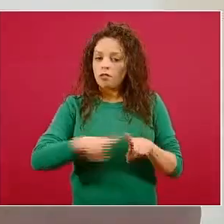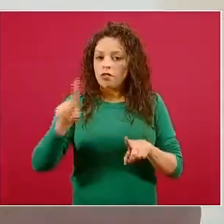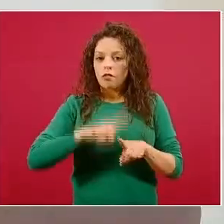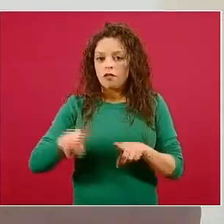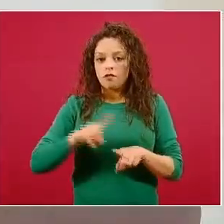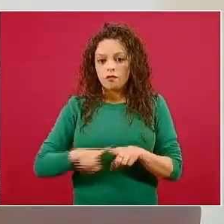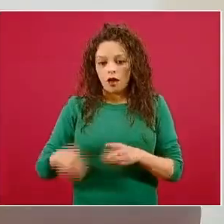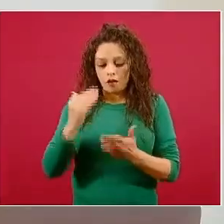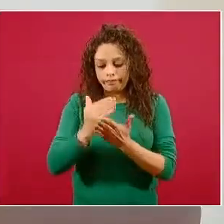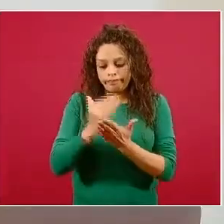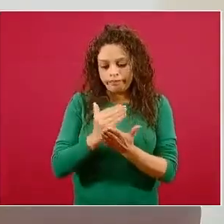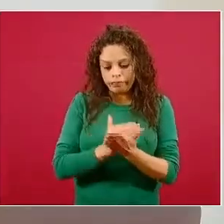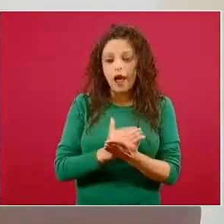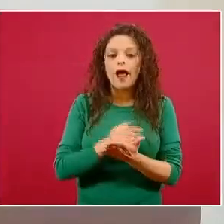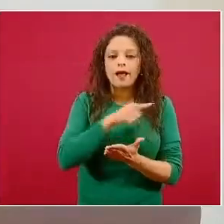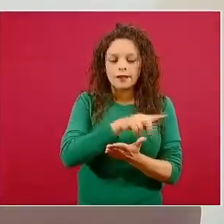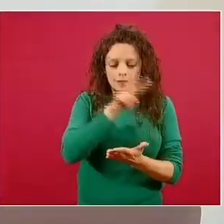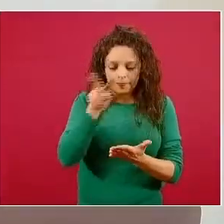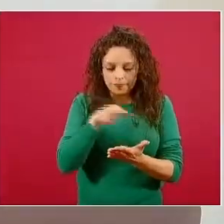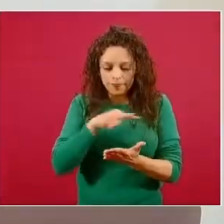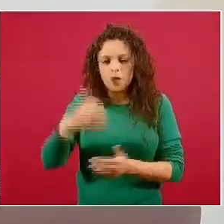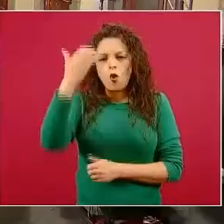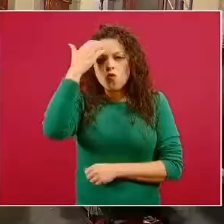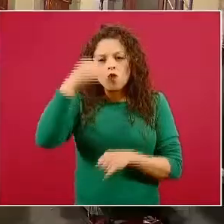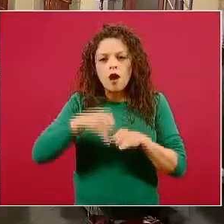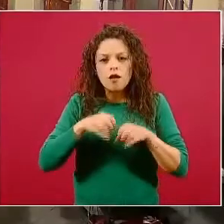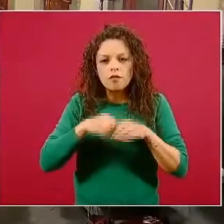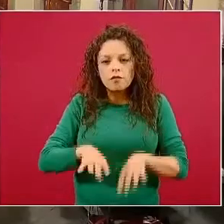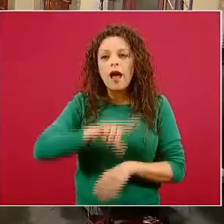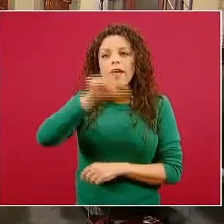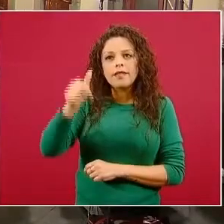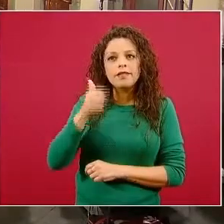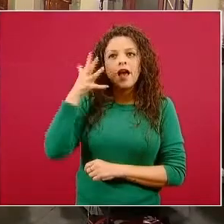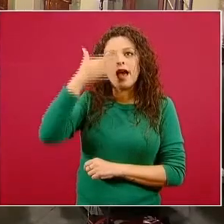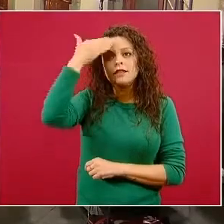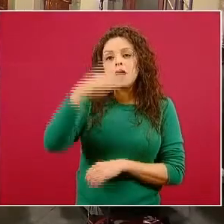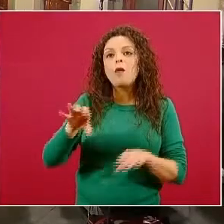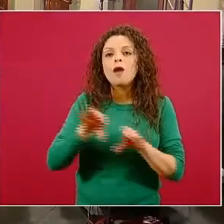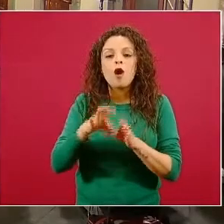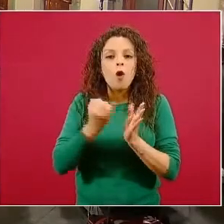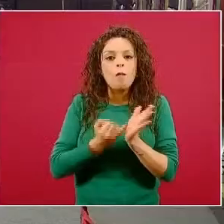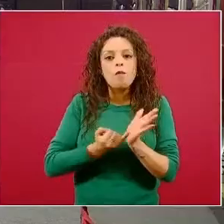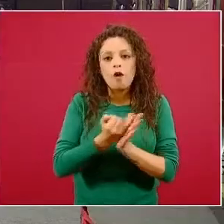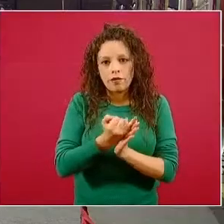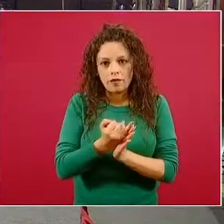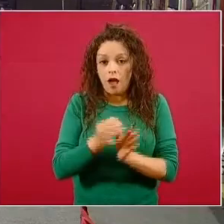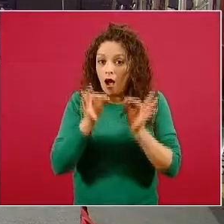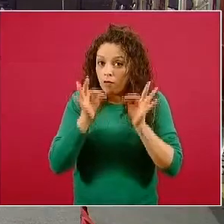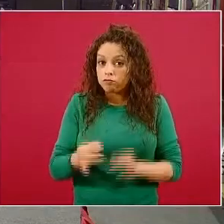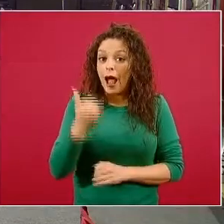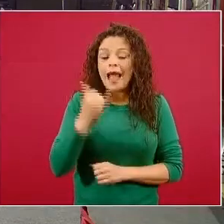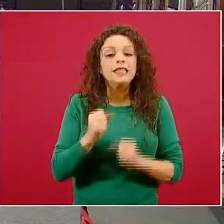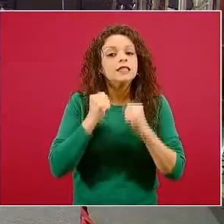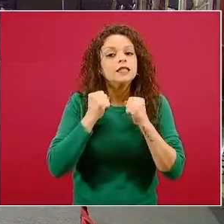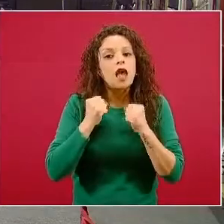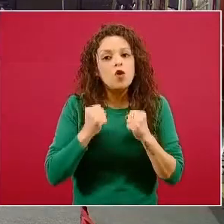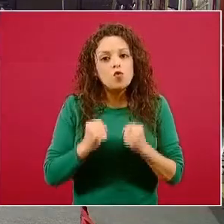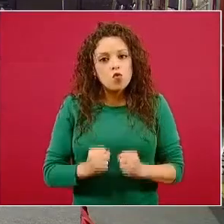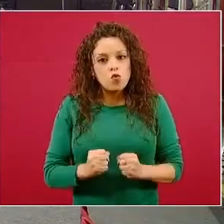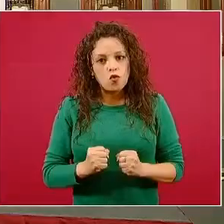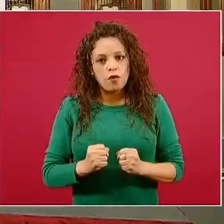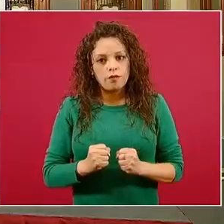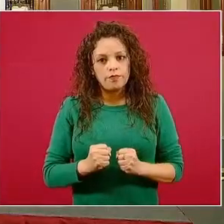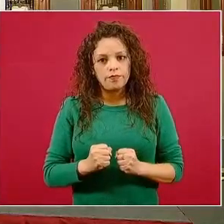permitan tomar decisiones adecuadas, pero también decisiones seguras, y que esto al final sabemos que va a tener